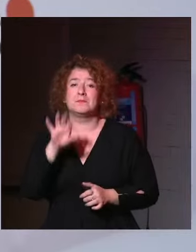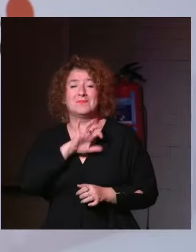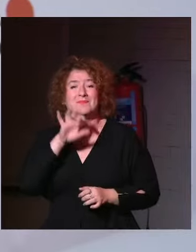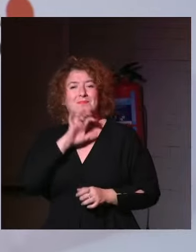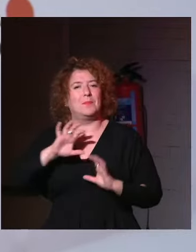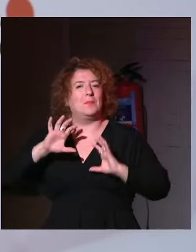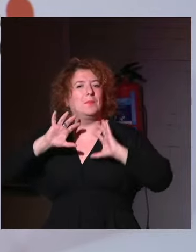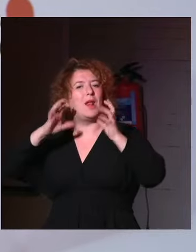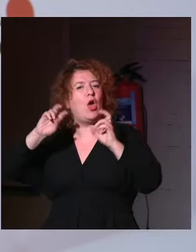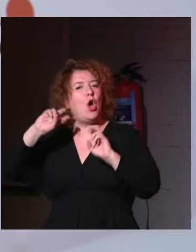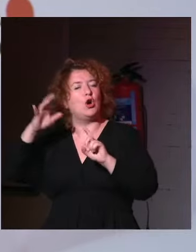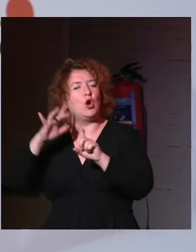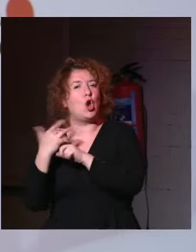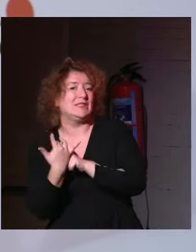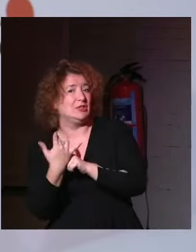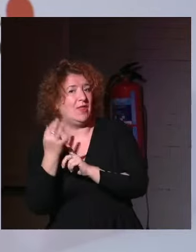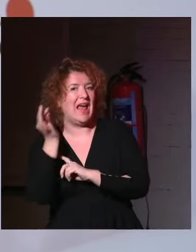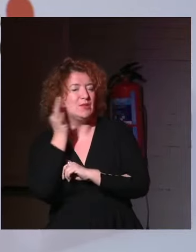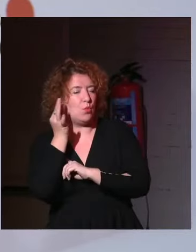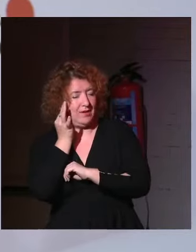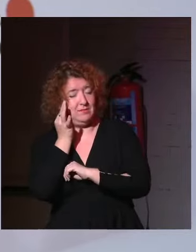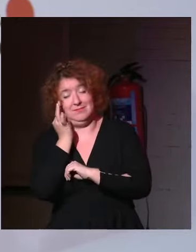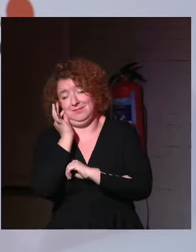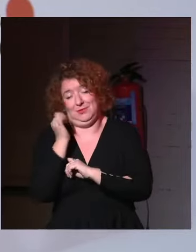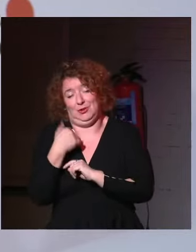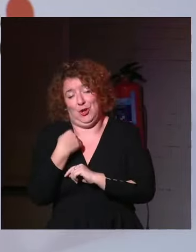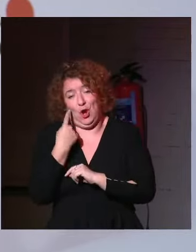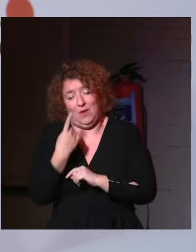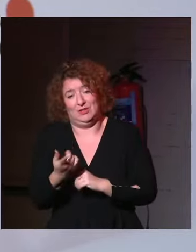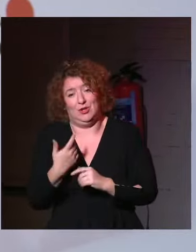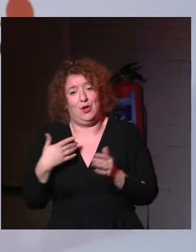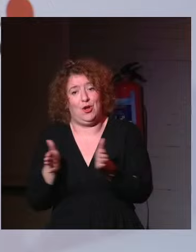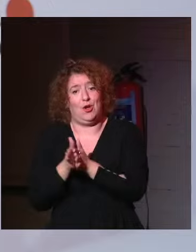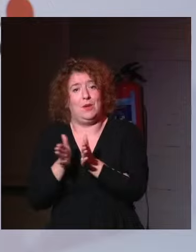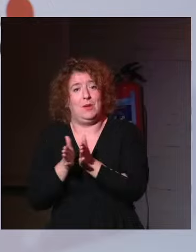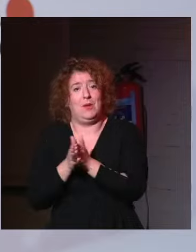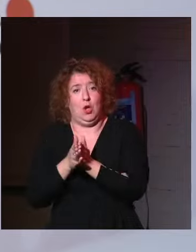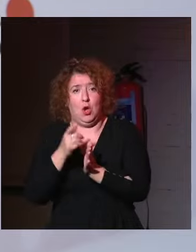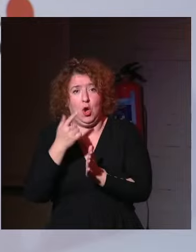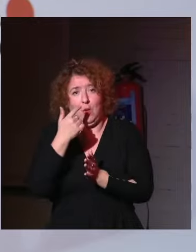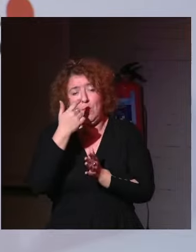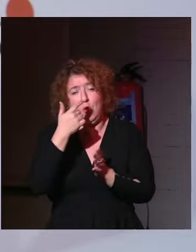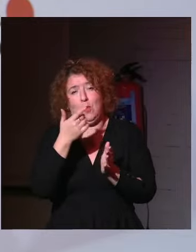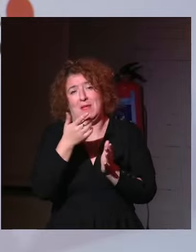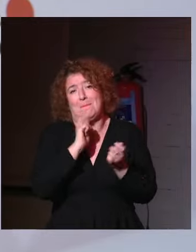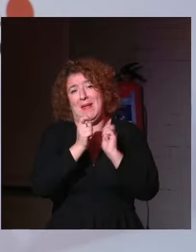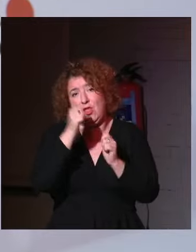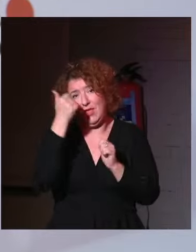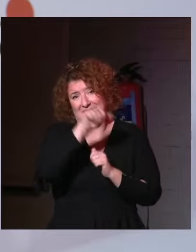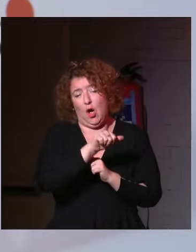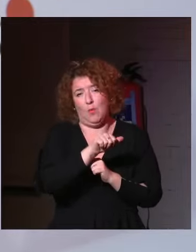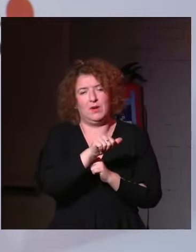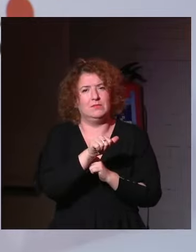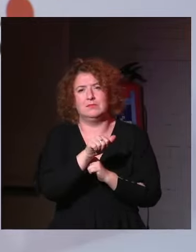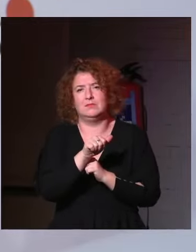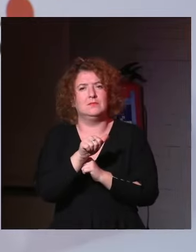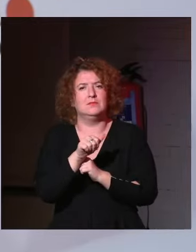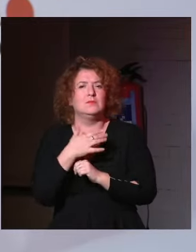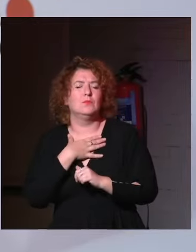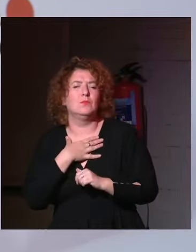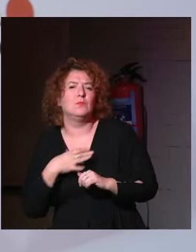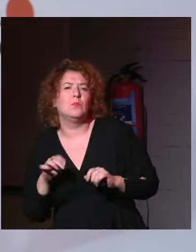violencias el contexto de las mujeres y lo he visto incluso con compañeros periodistas varones bueno logran tener una intimidad que los puede